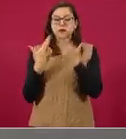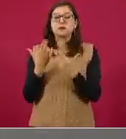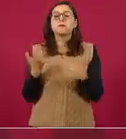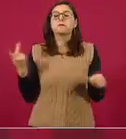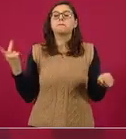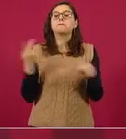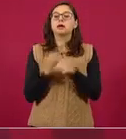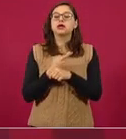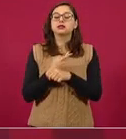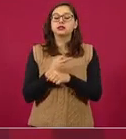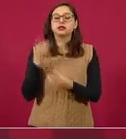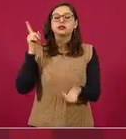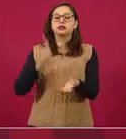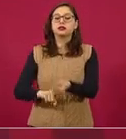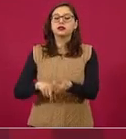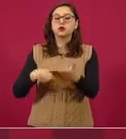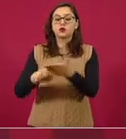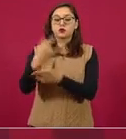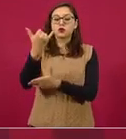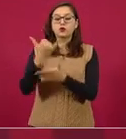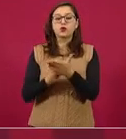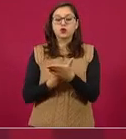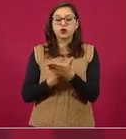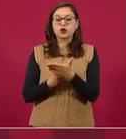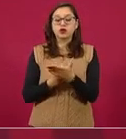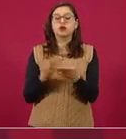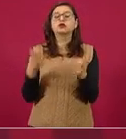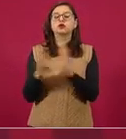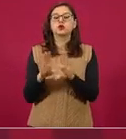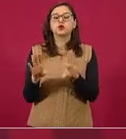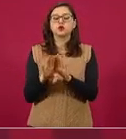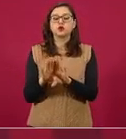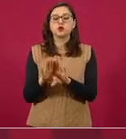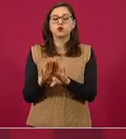definir el proyecto de libramiento